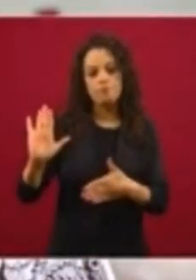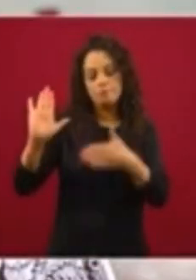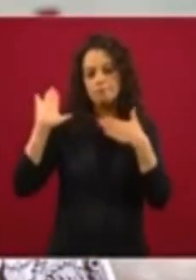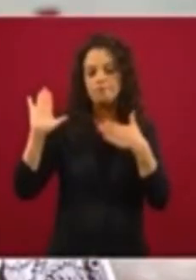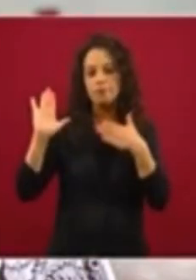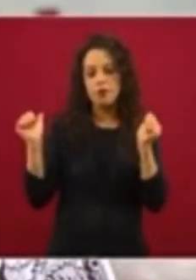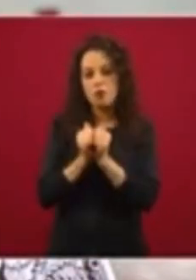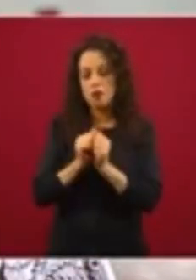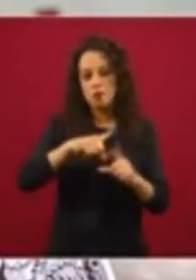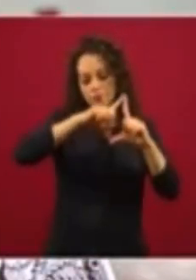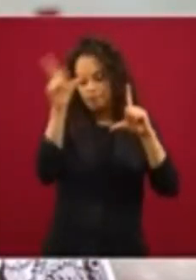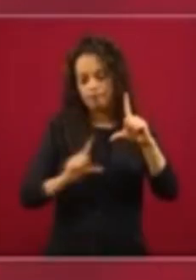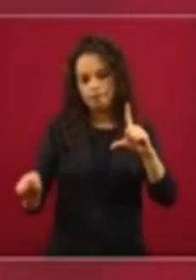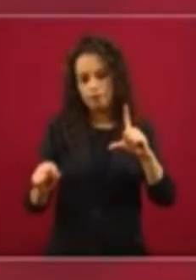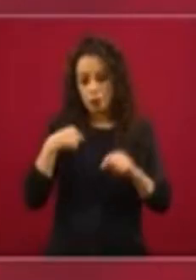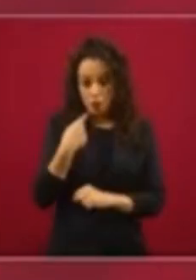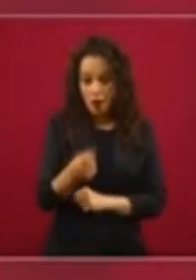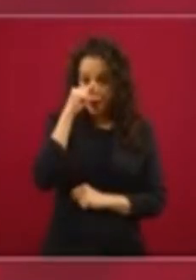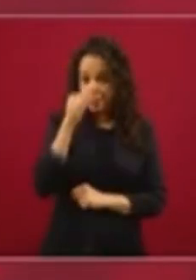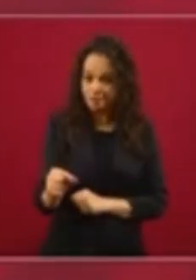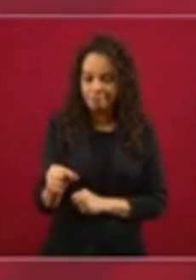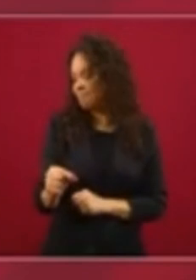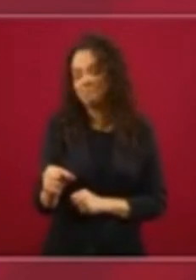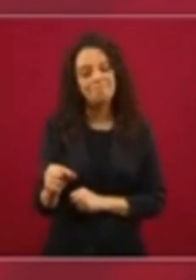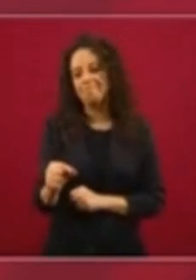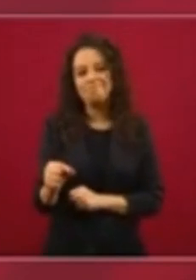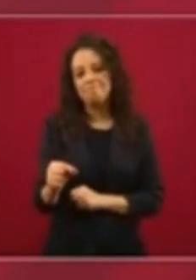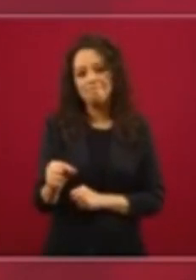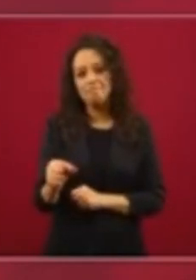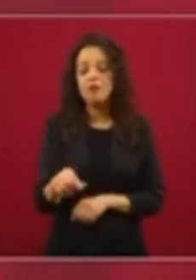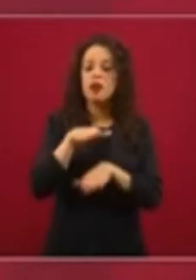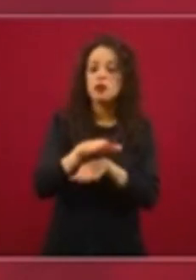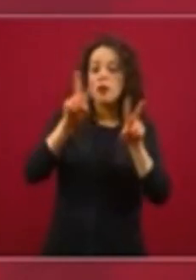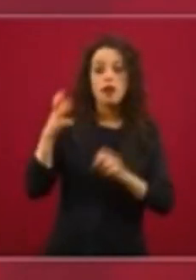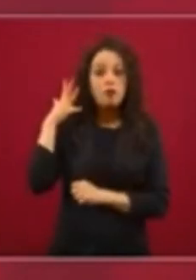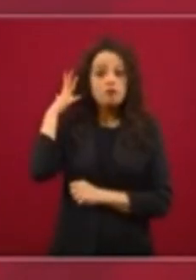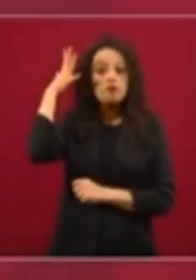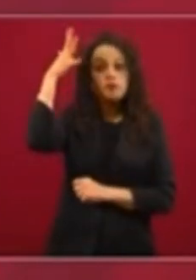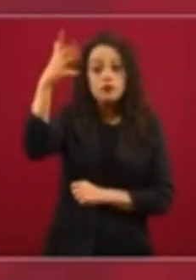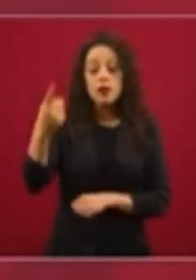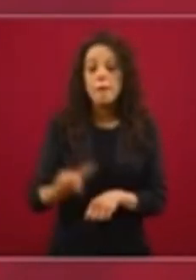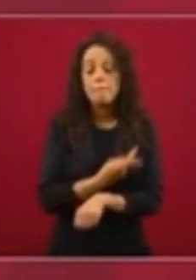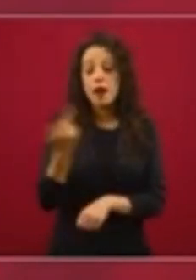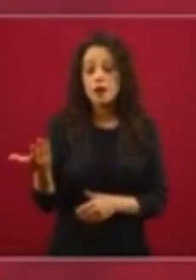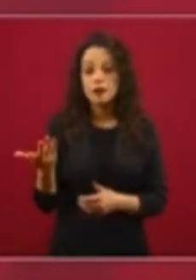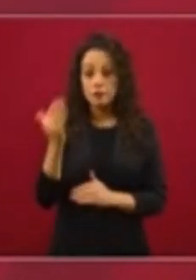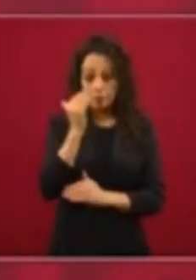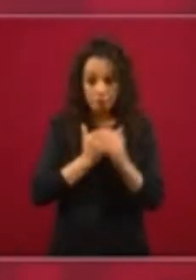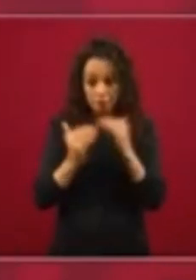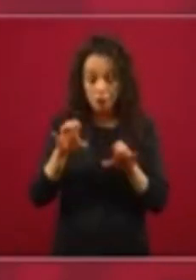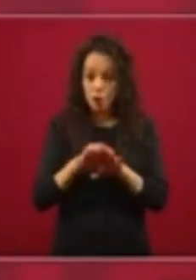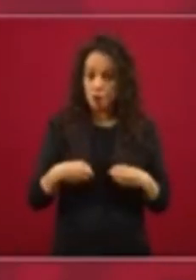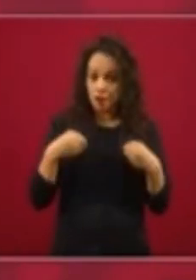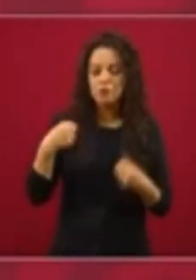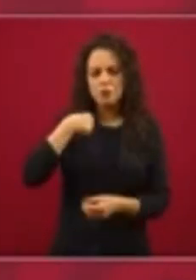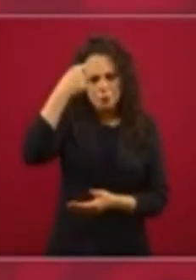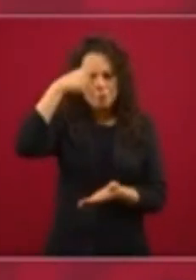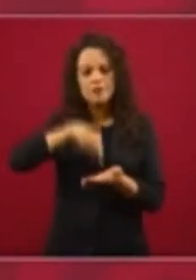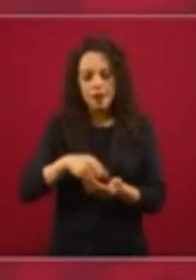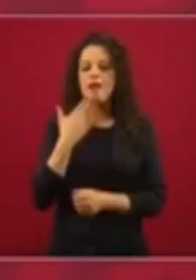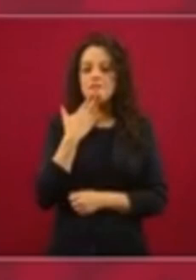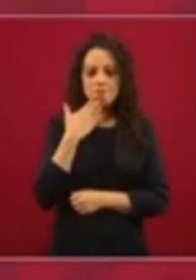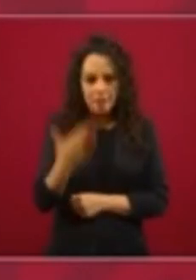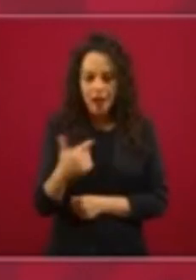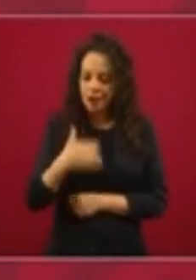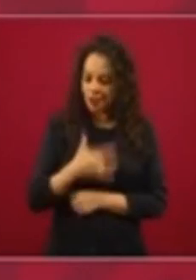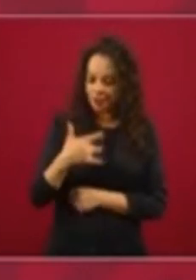pueblo, de no fallarle al pueblo de México. Acerca del futuro, del porvenir, creo que nos va a ir bien,